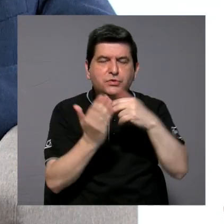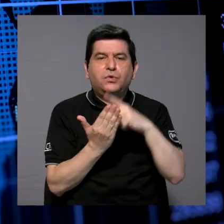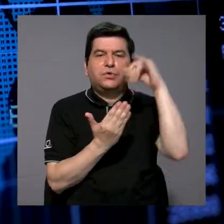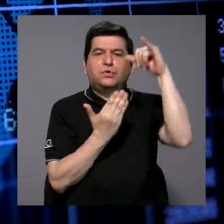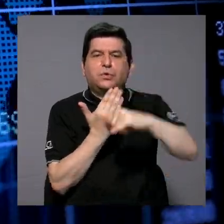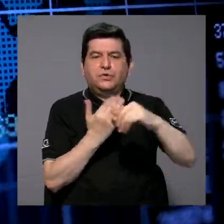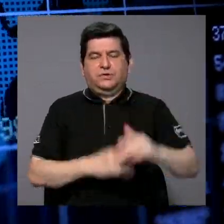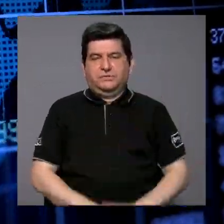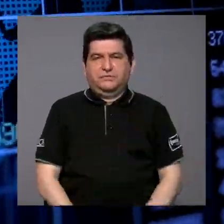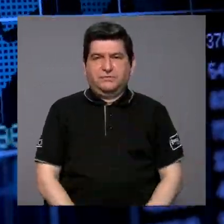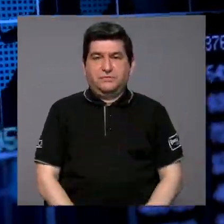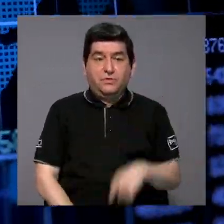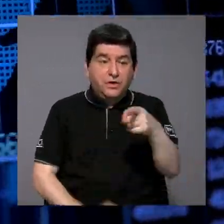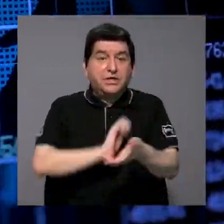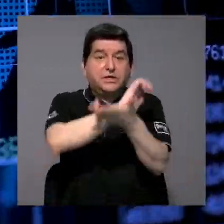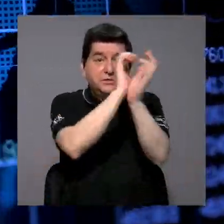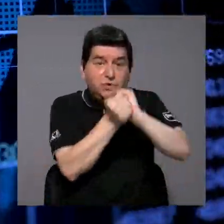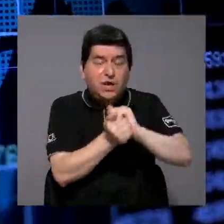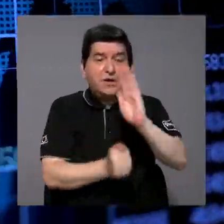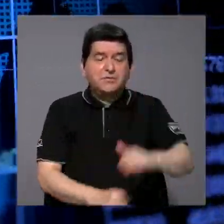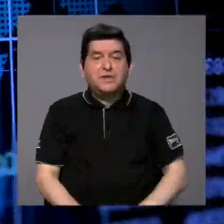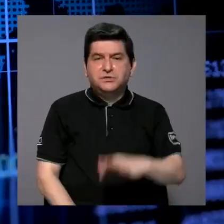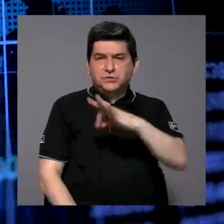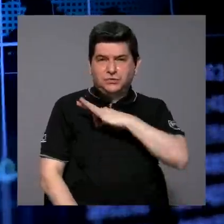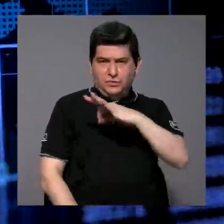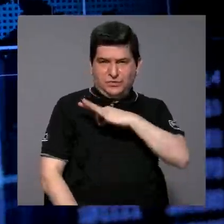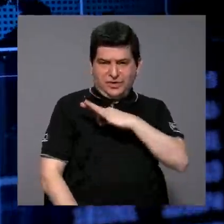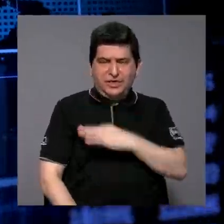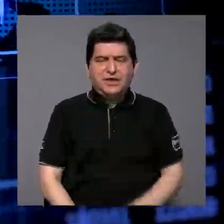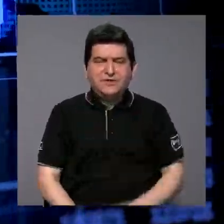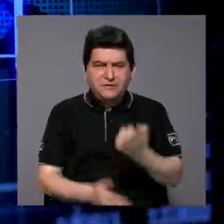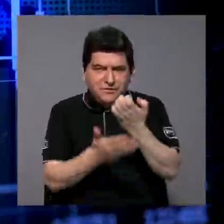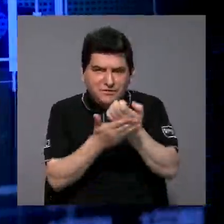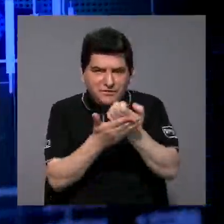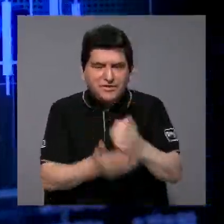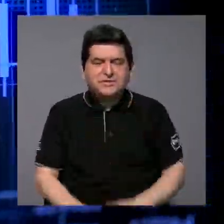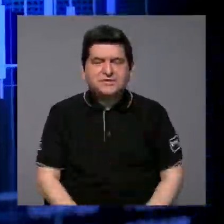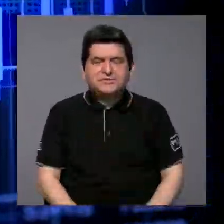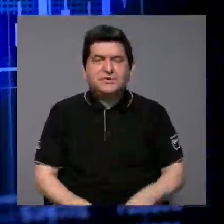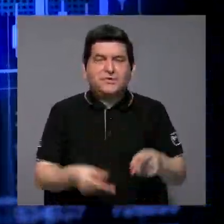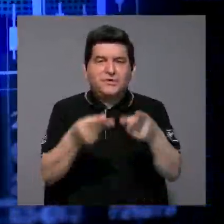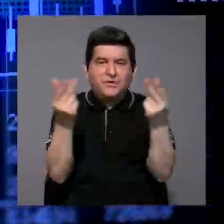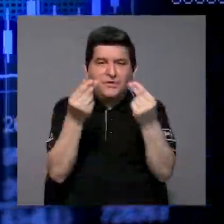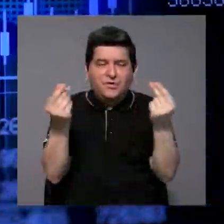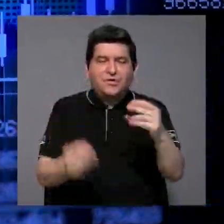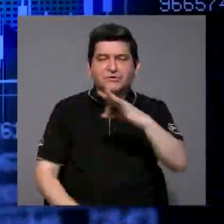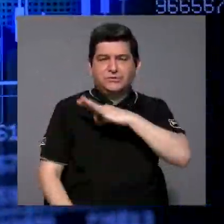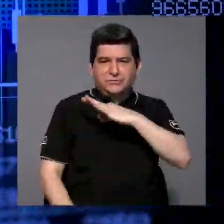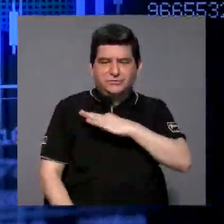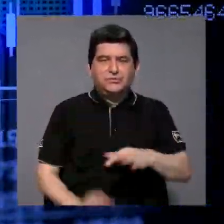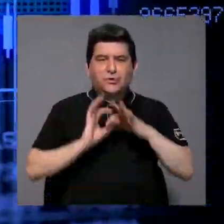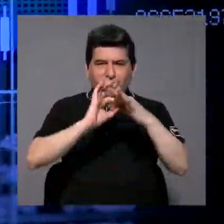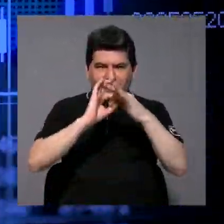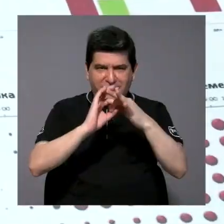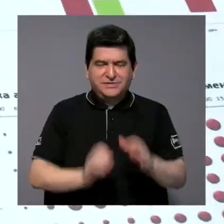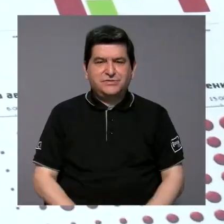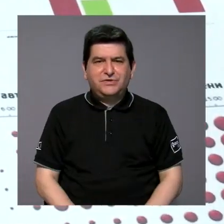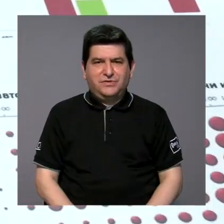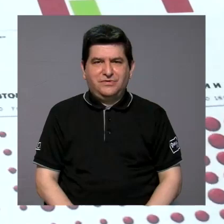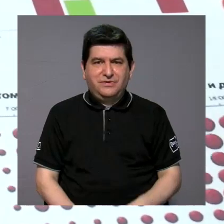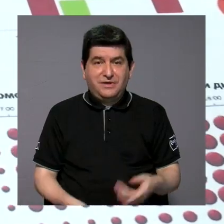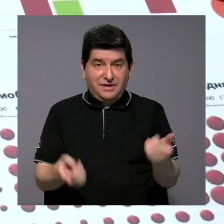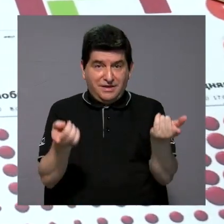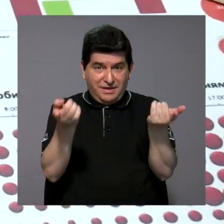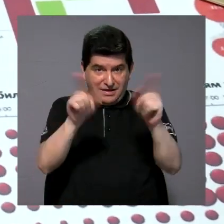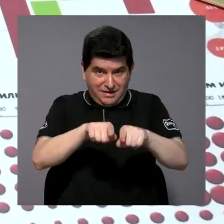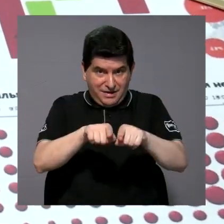proyecto, porque le va a cambiar su rentabilidad, va a cambiar la relación beneficio-costo. ¿Cuántos son los beneficios en relación a los